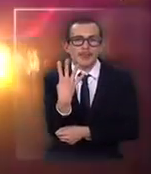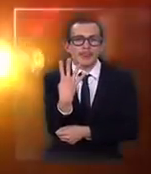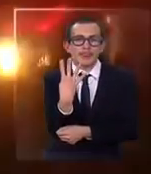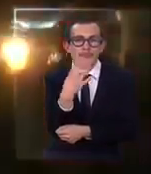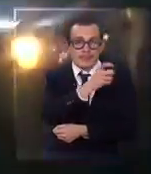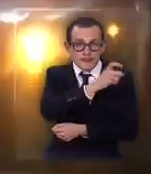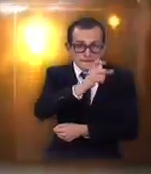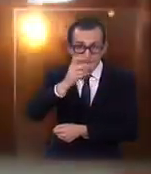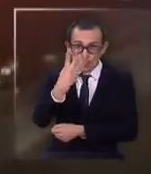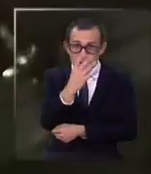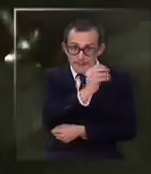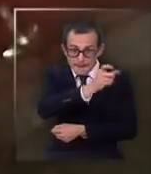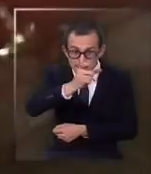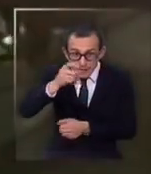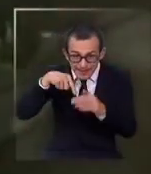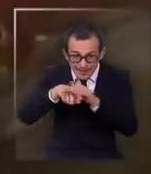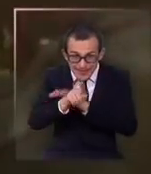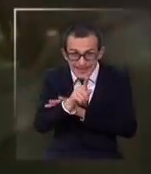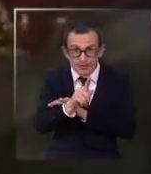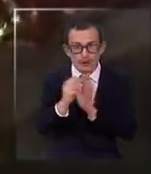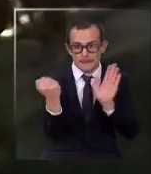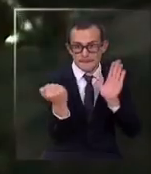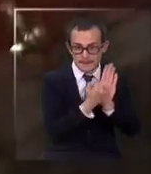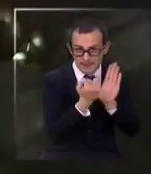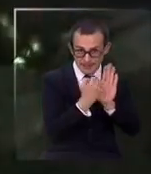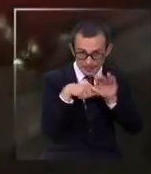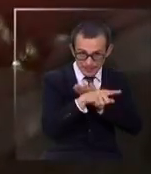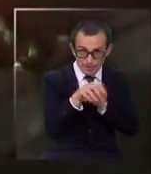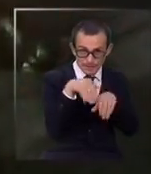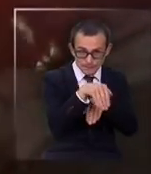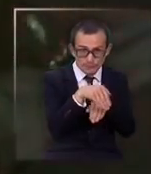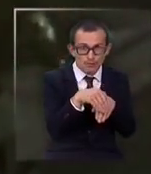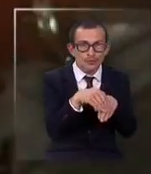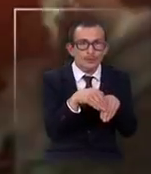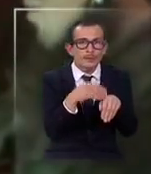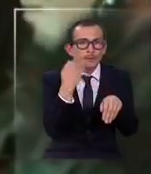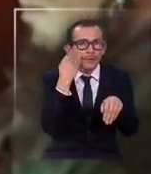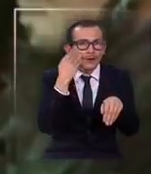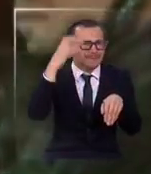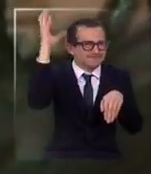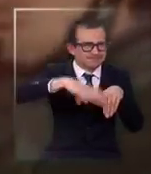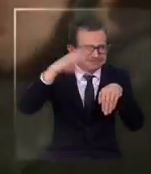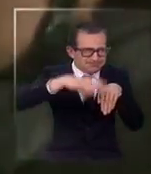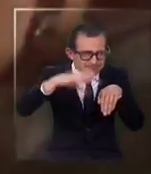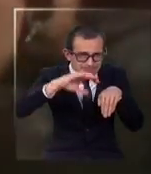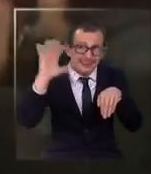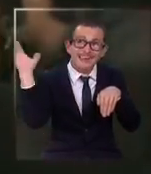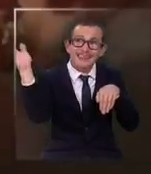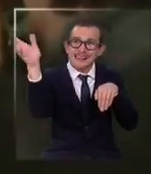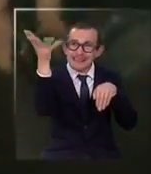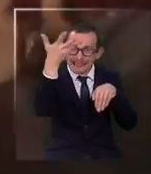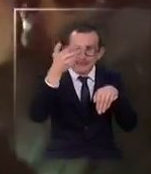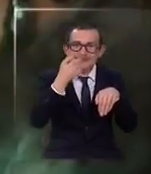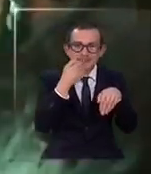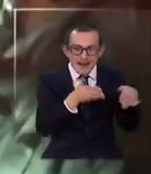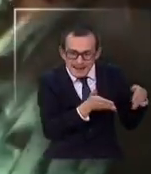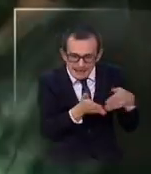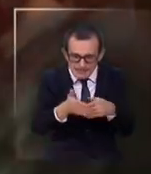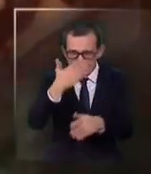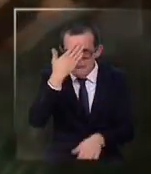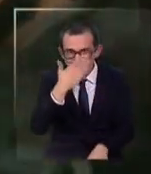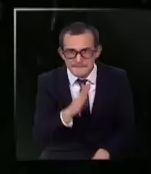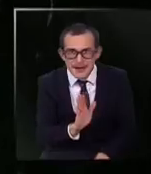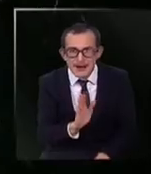con 40 personas en su interior, todos trabajadores de empresa ferrovial, y por unas condiciones climáticas y la ruta misma